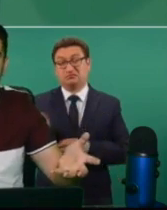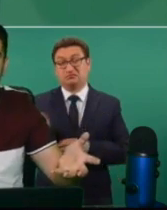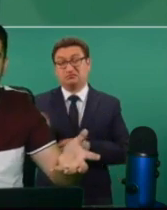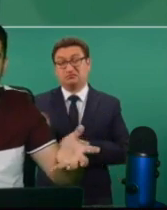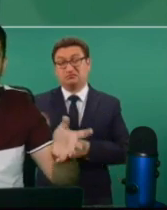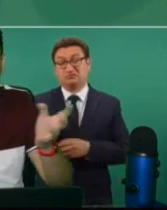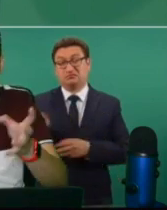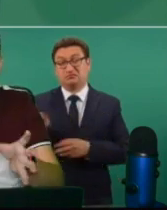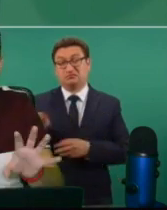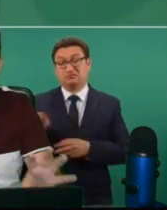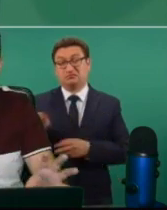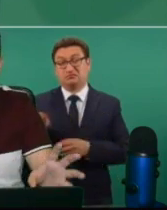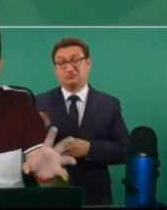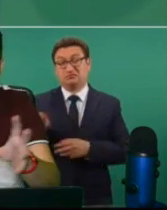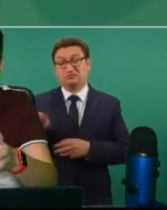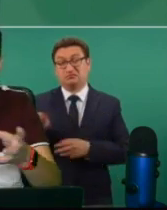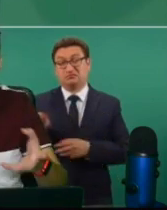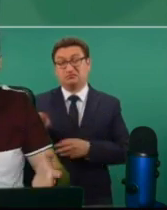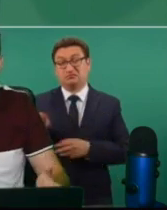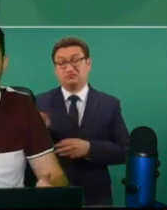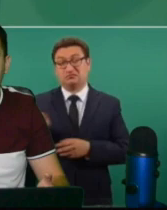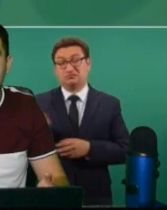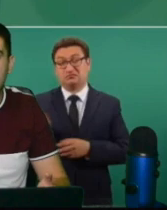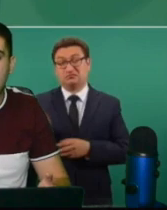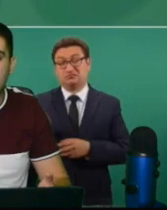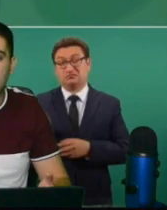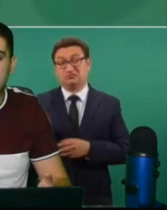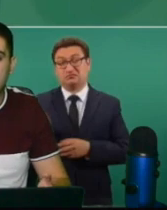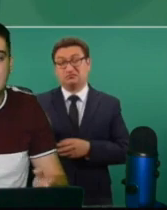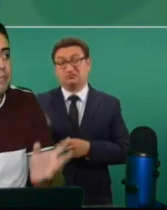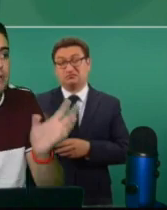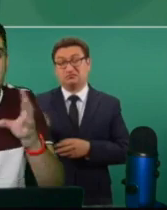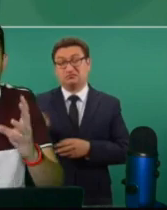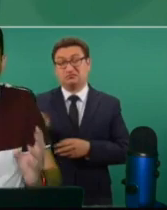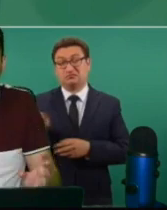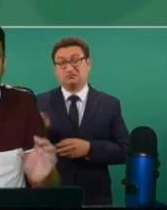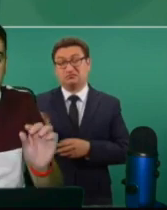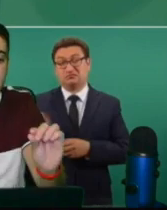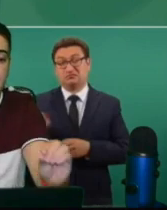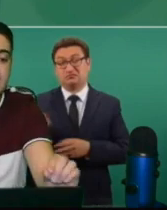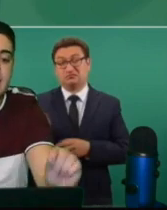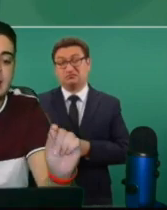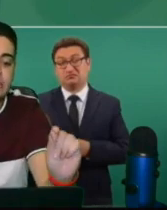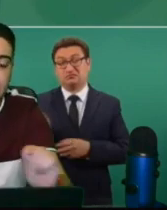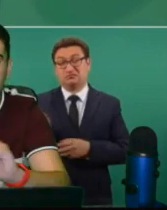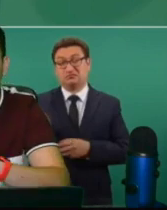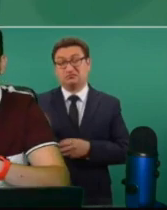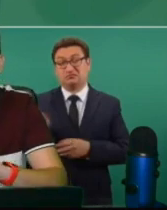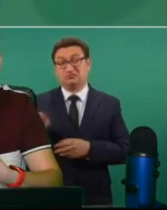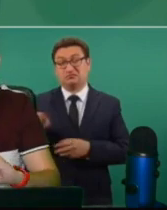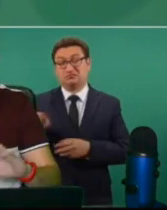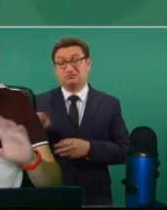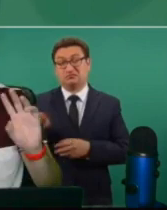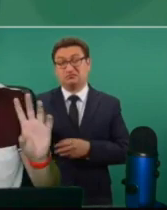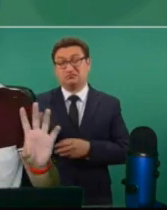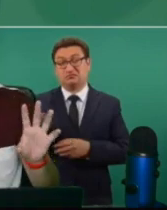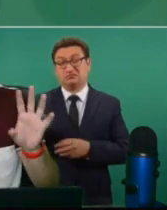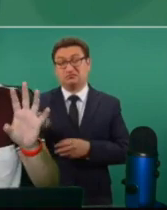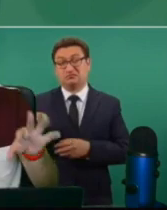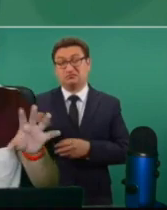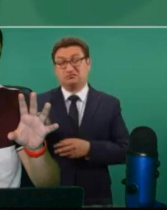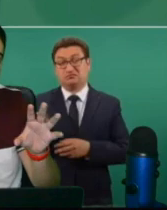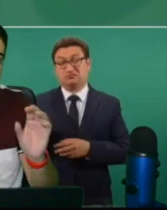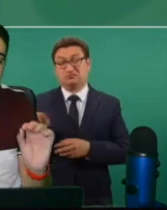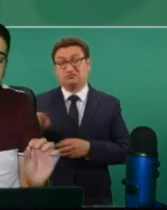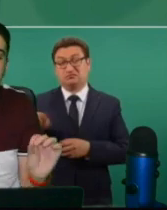de votos, y en vez de eso están atacando al presidente por haberlo dicho. Literalmente ahí su título dice: AMLO